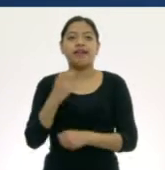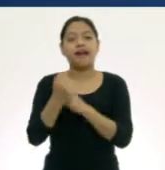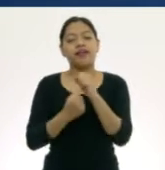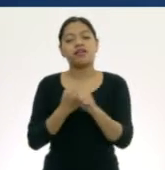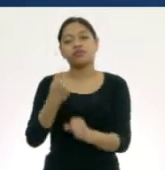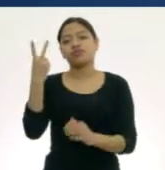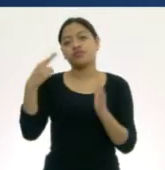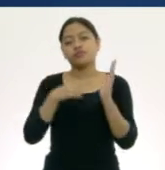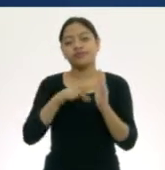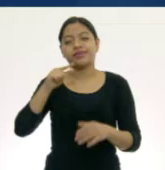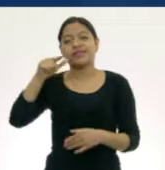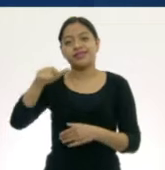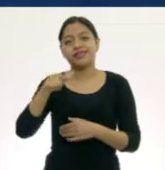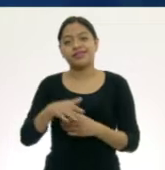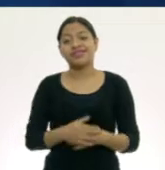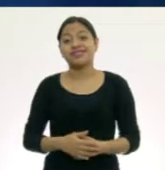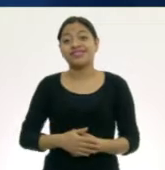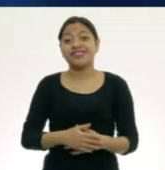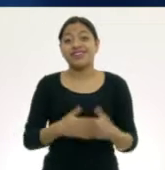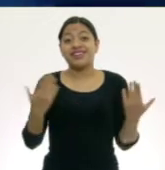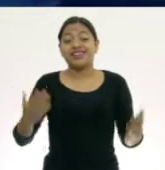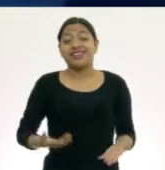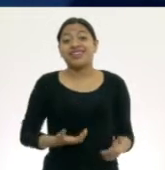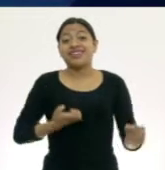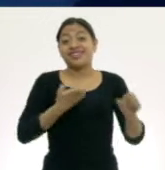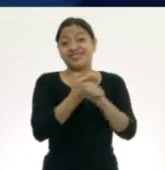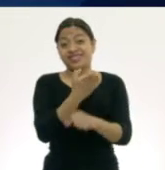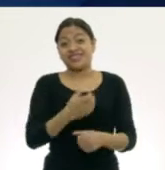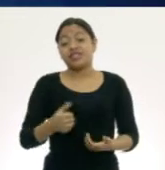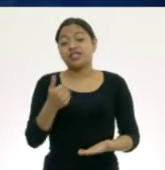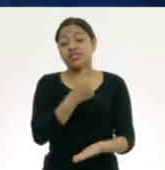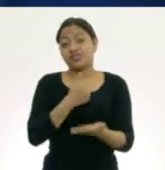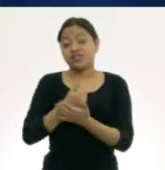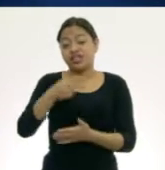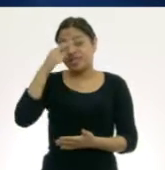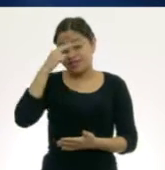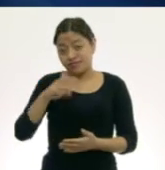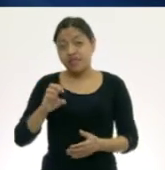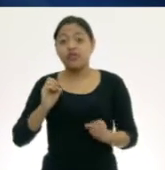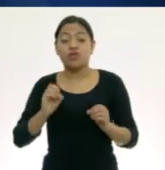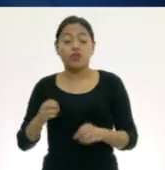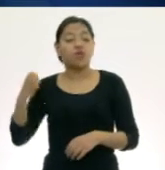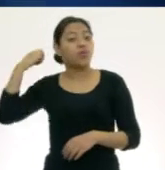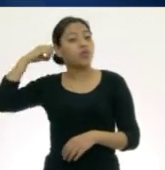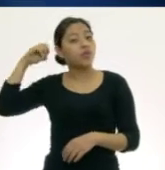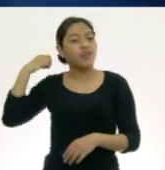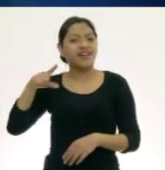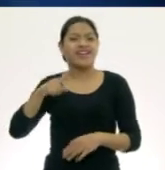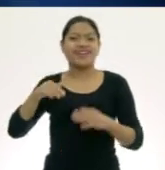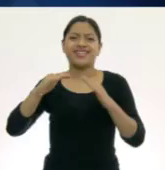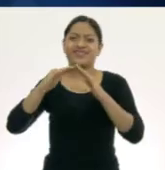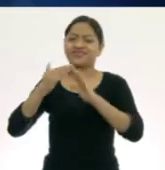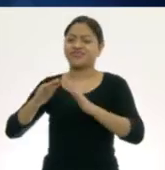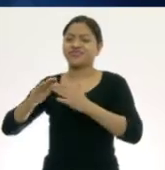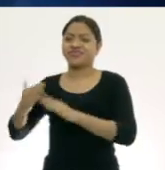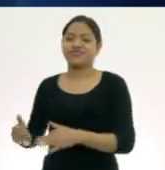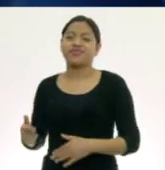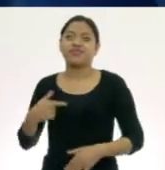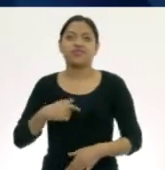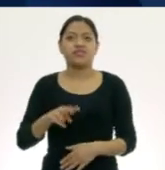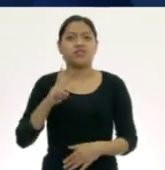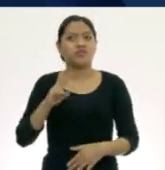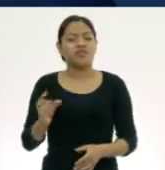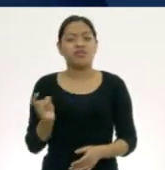2017. Hubo muchos daños en distintos estados como la Ciudad de México y Oaxaca. También ahí tenemos